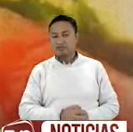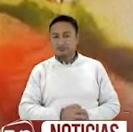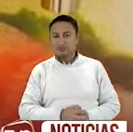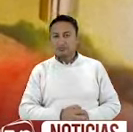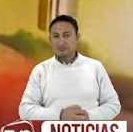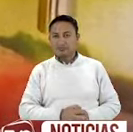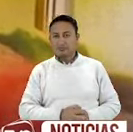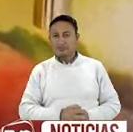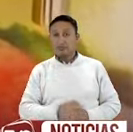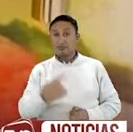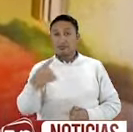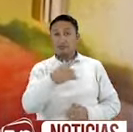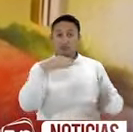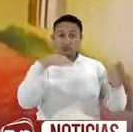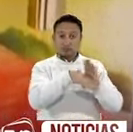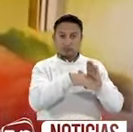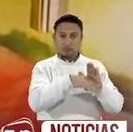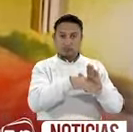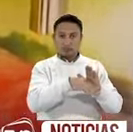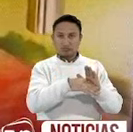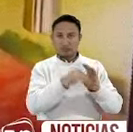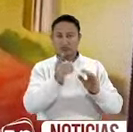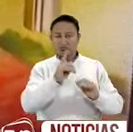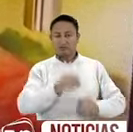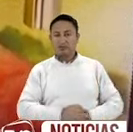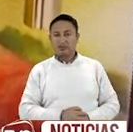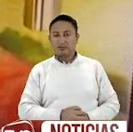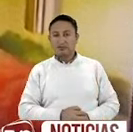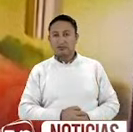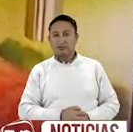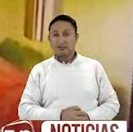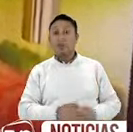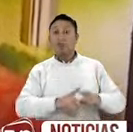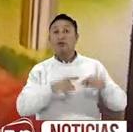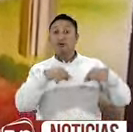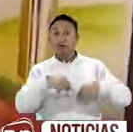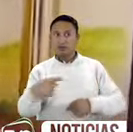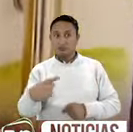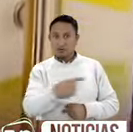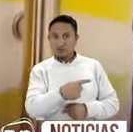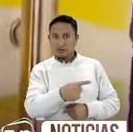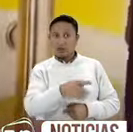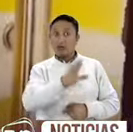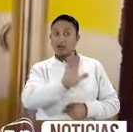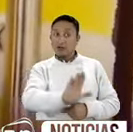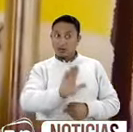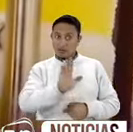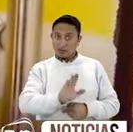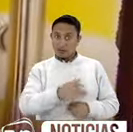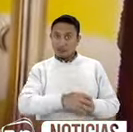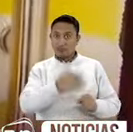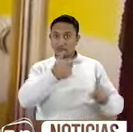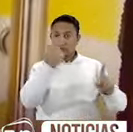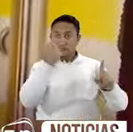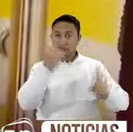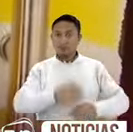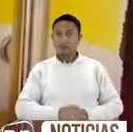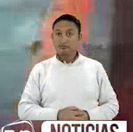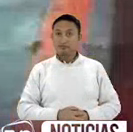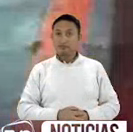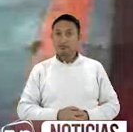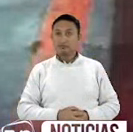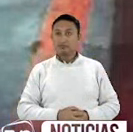las cuales no penetraron en el vidrio del mini market, pero dejaron marcada la huella donde se produjo los